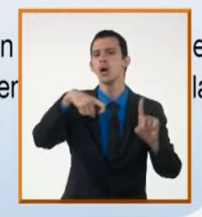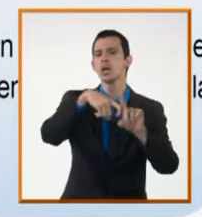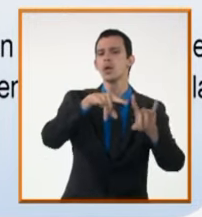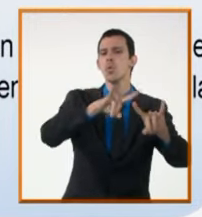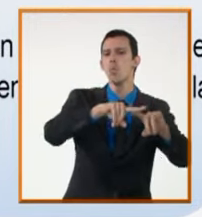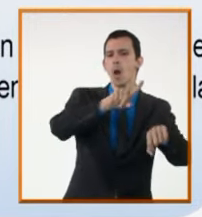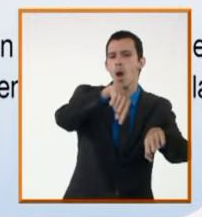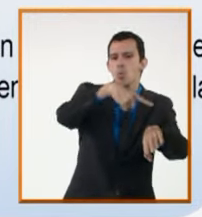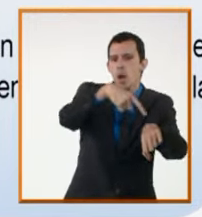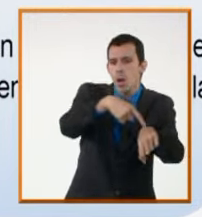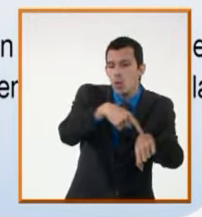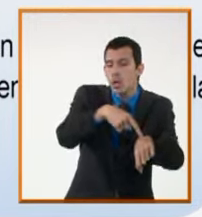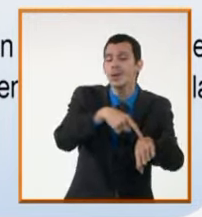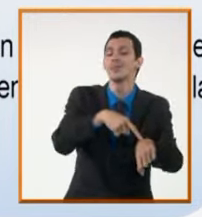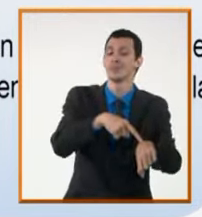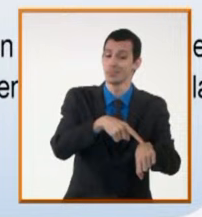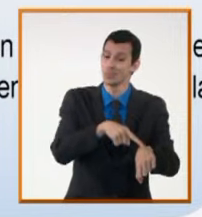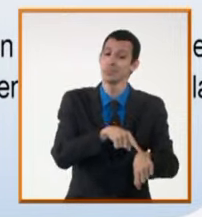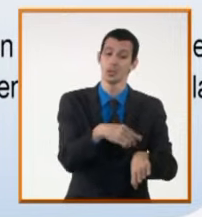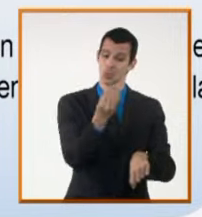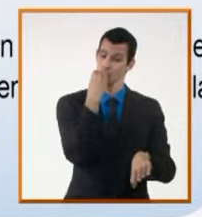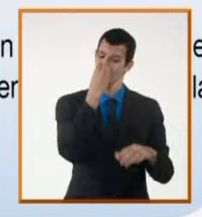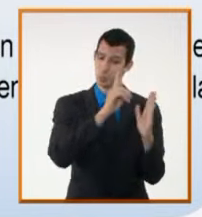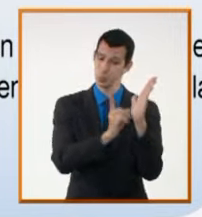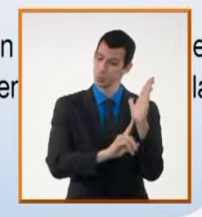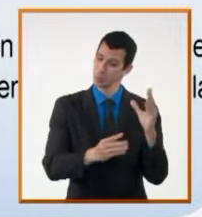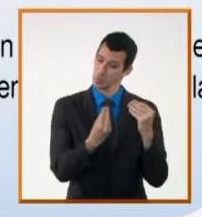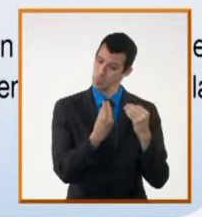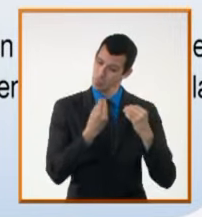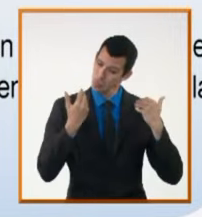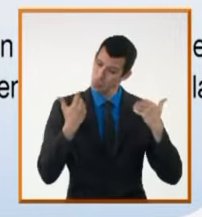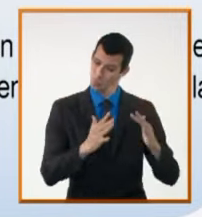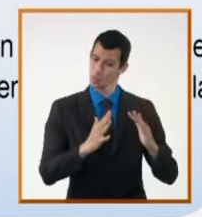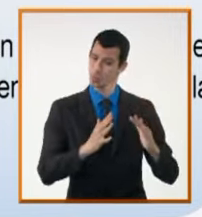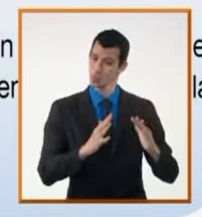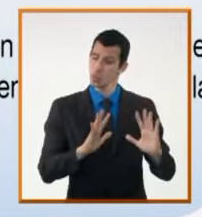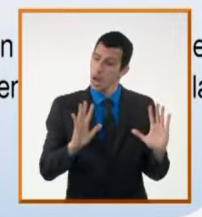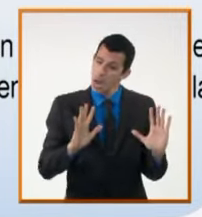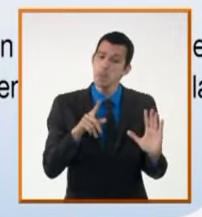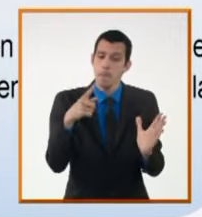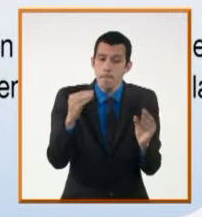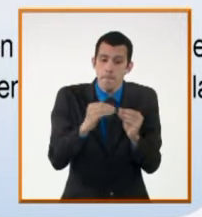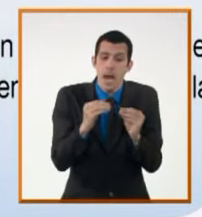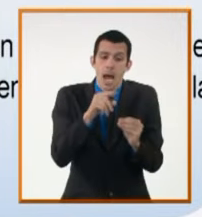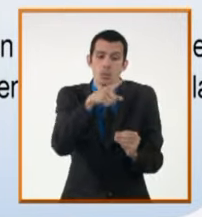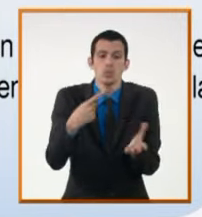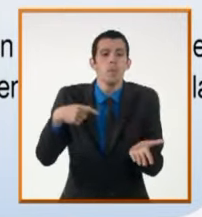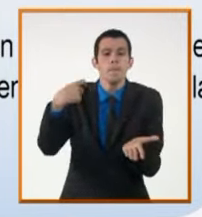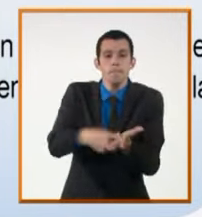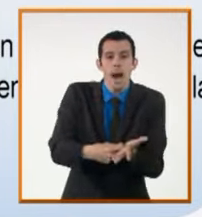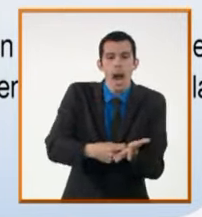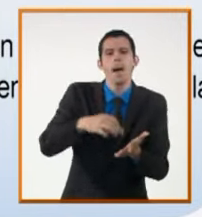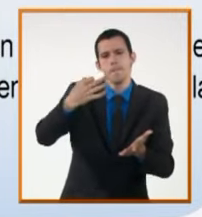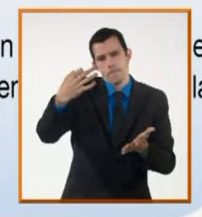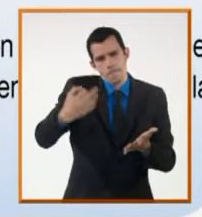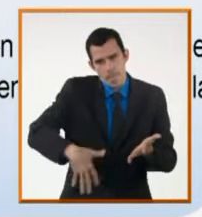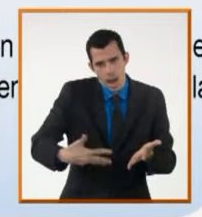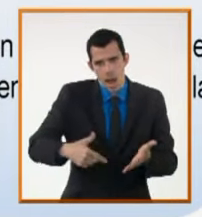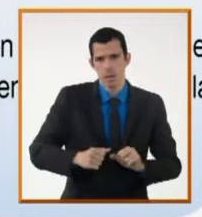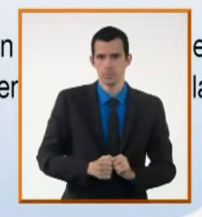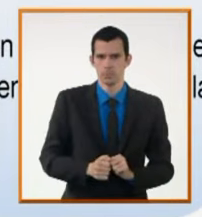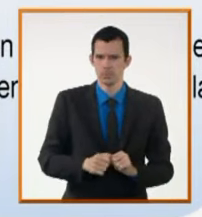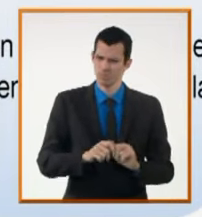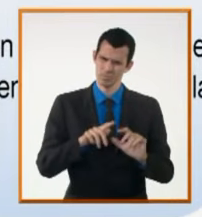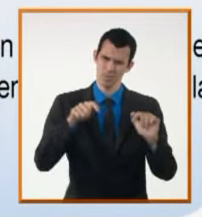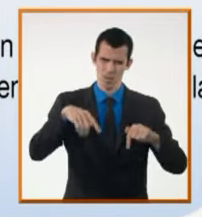kilowatt-horas. Yo le doy como dato que el 90% de los consumidores de la población consume hoy